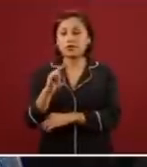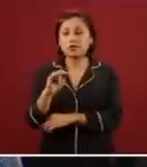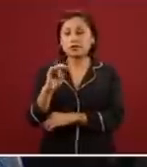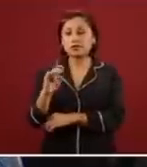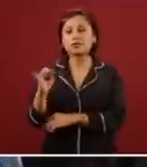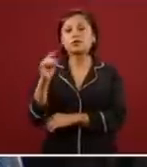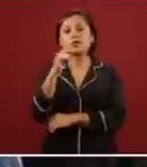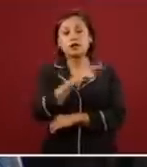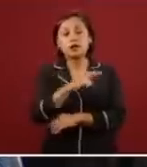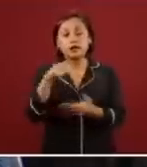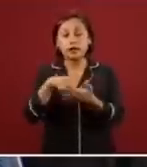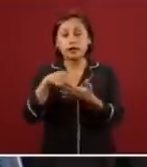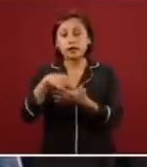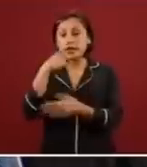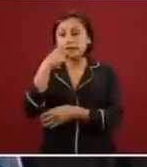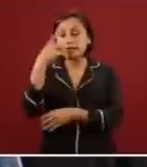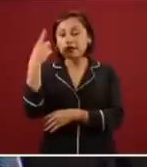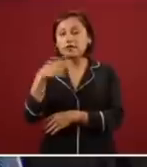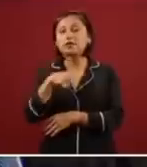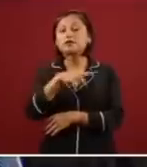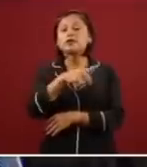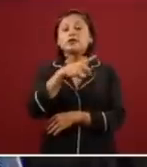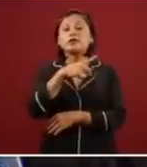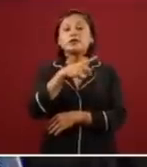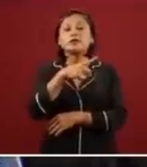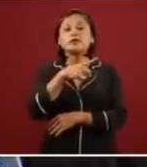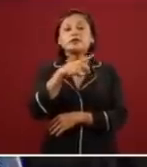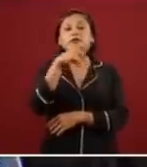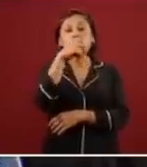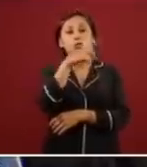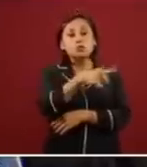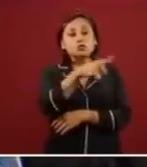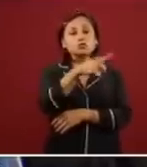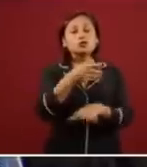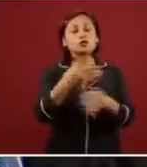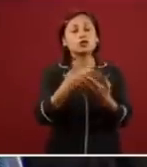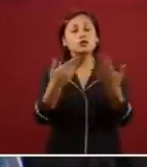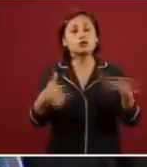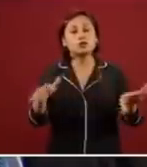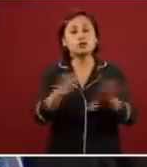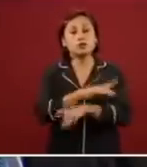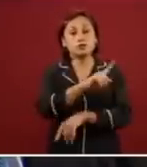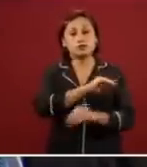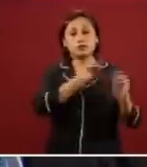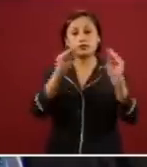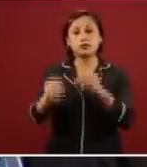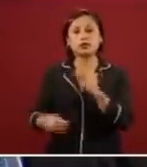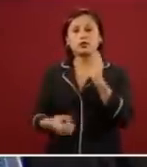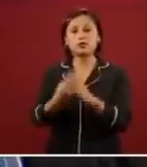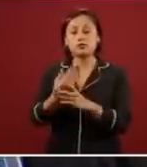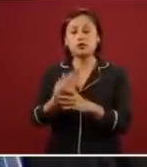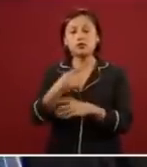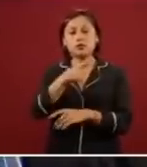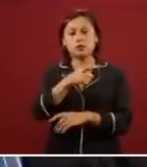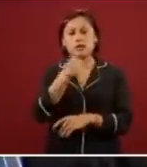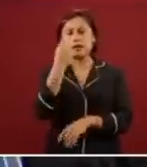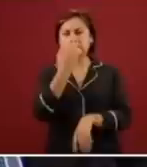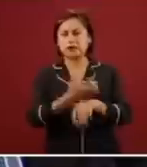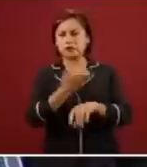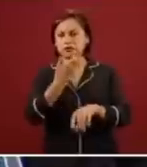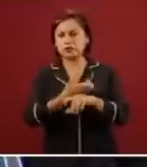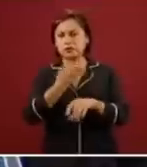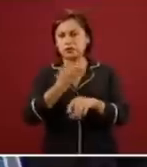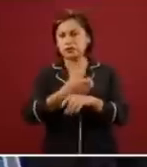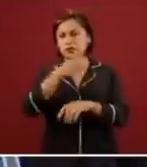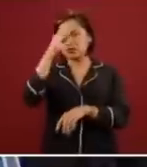México a raíz de que usted llegó al poder? ¿Por qué cree usted que se está manejando esta información en Estados Unidos? Mi